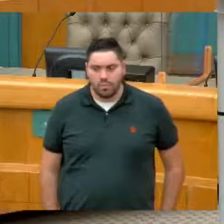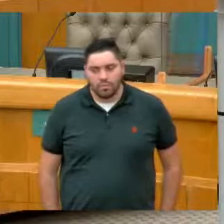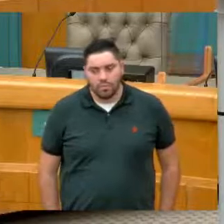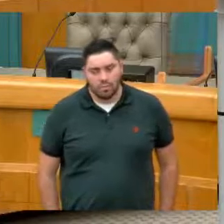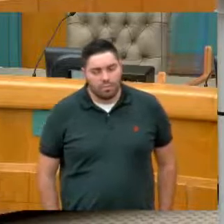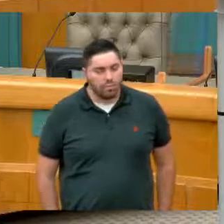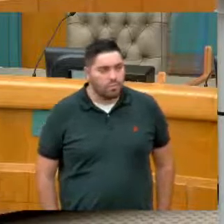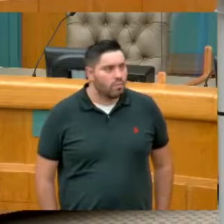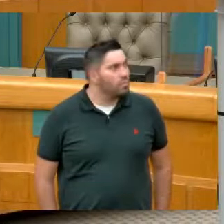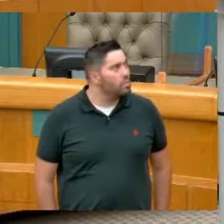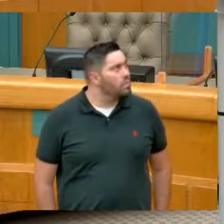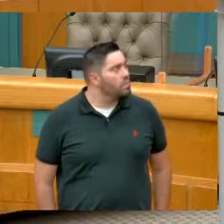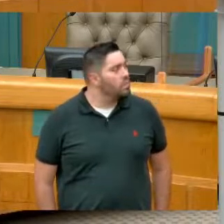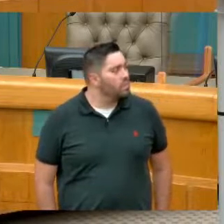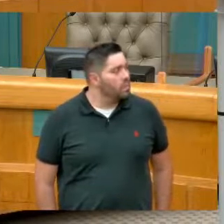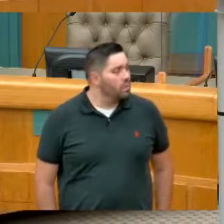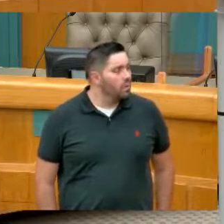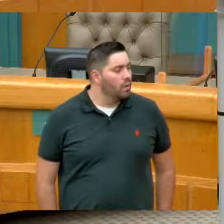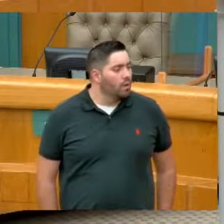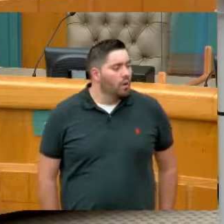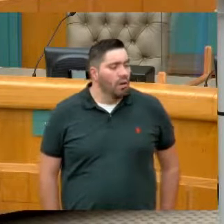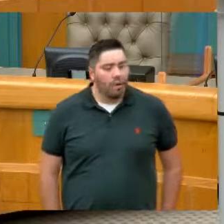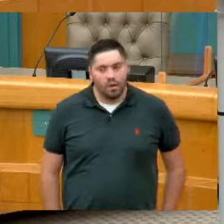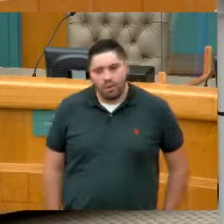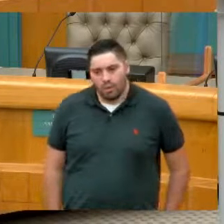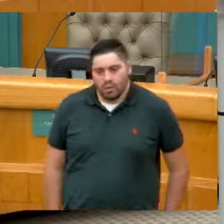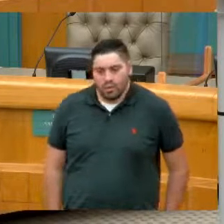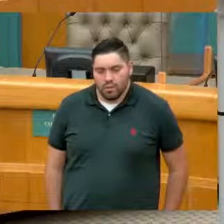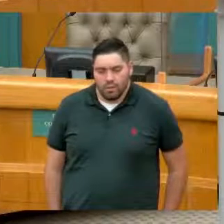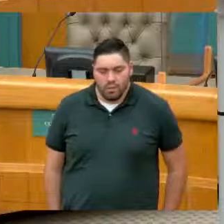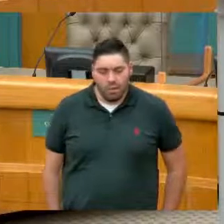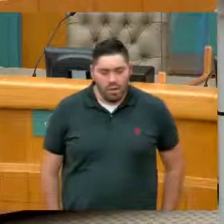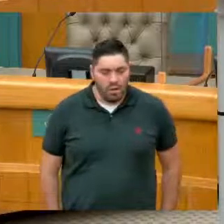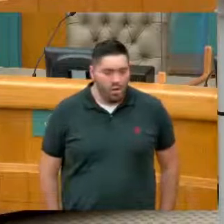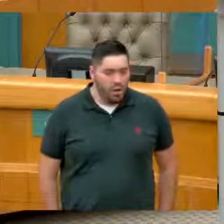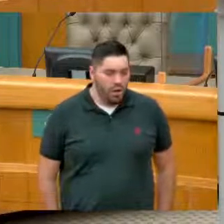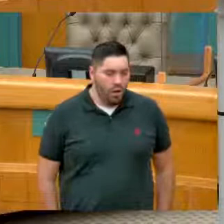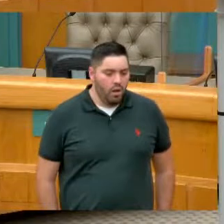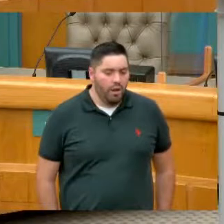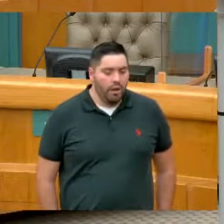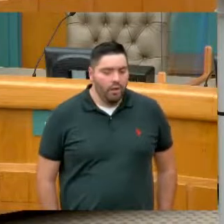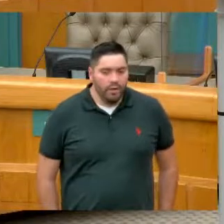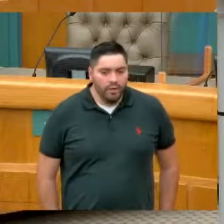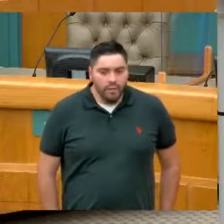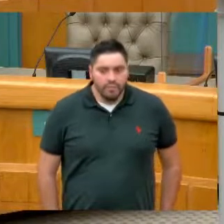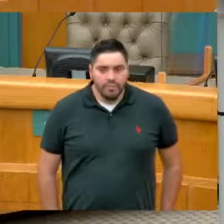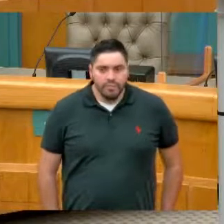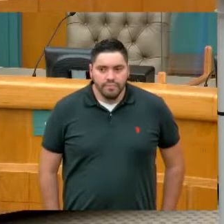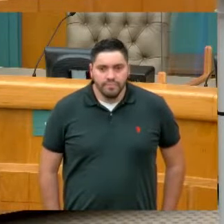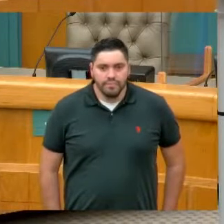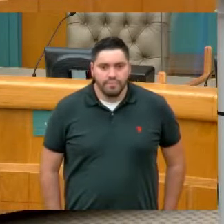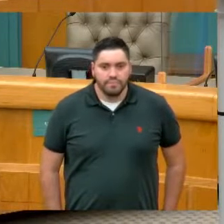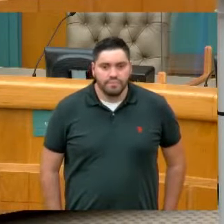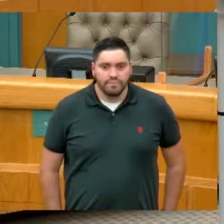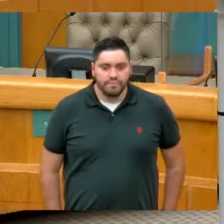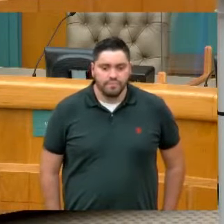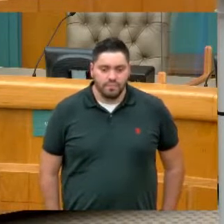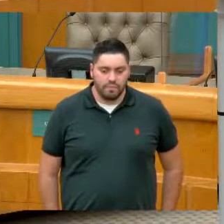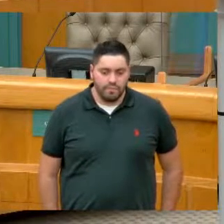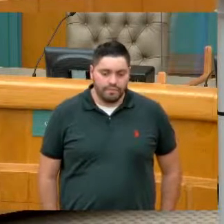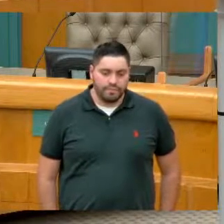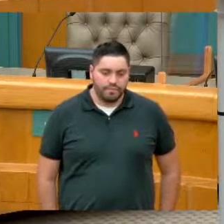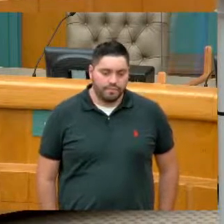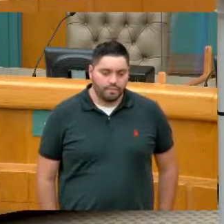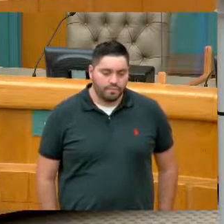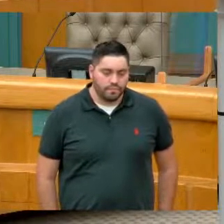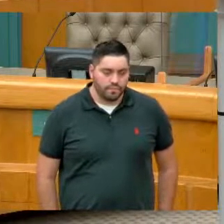de 304 casos continúan aún activos. En el área noroeste del estado, los casos han estado aumentando de manera significativa, mientras que